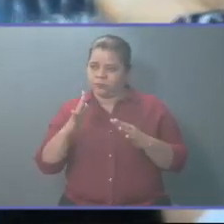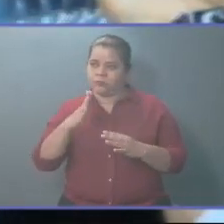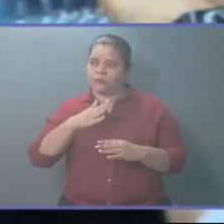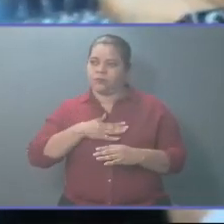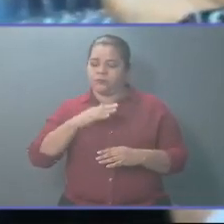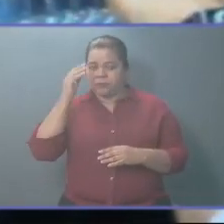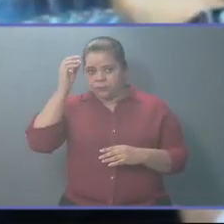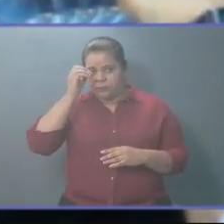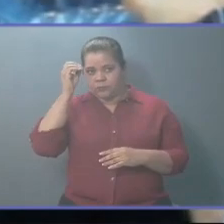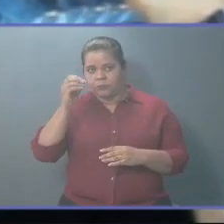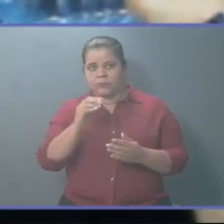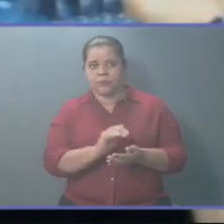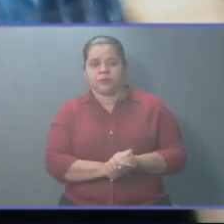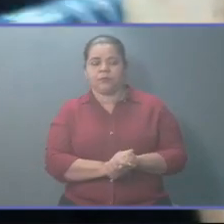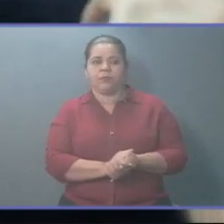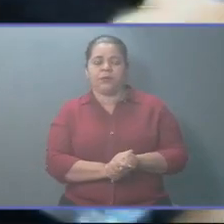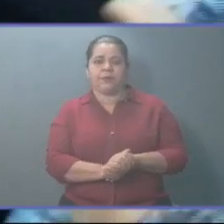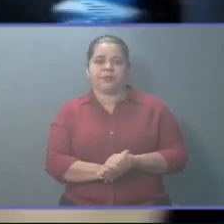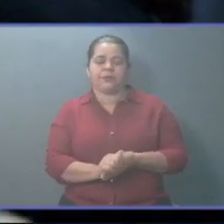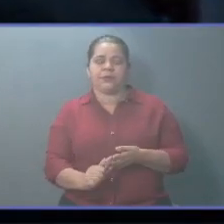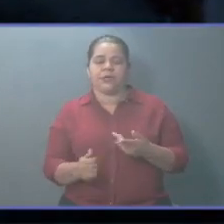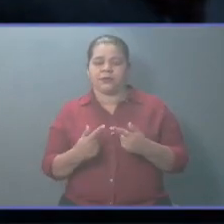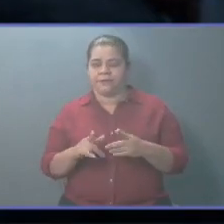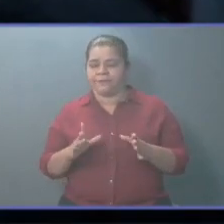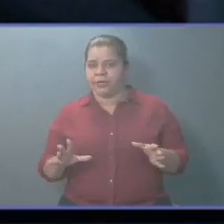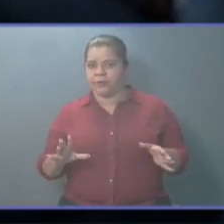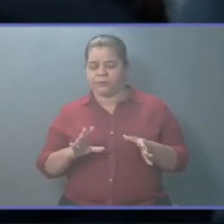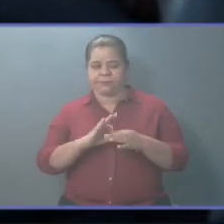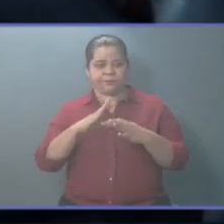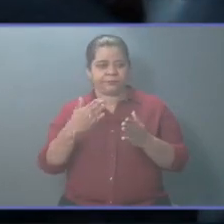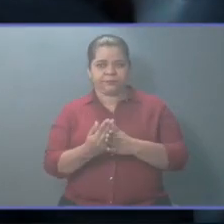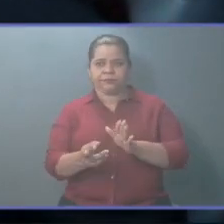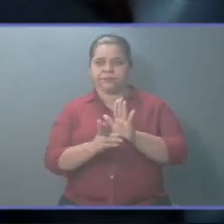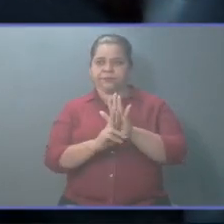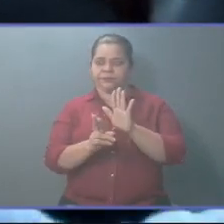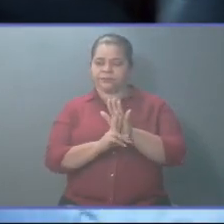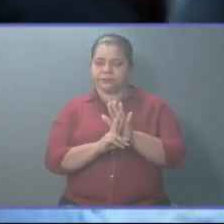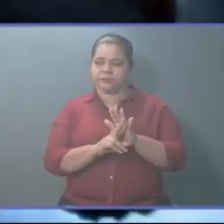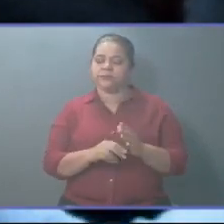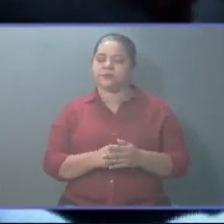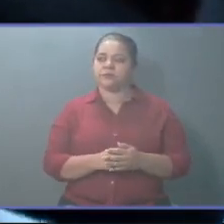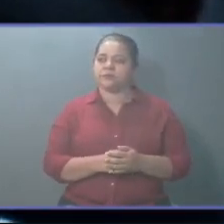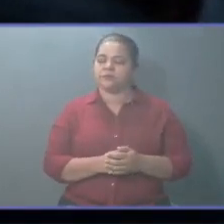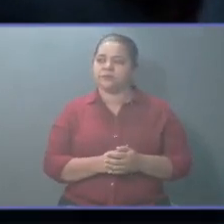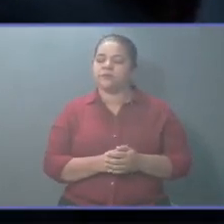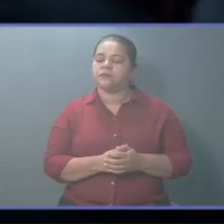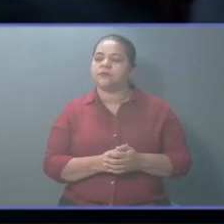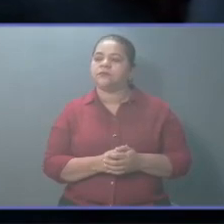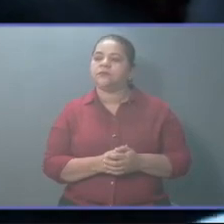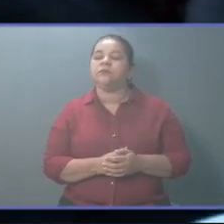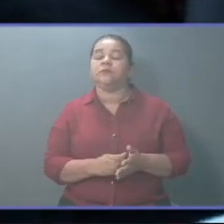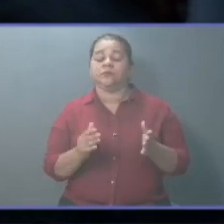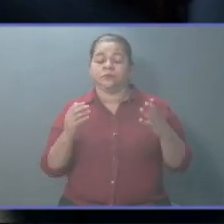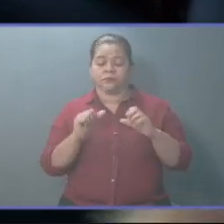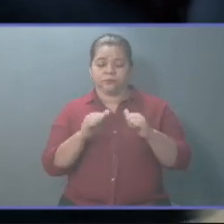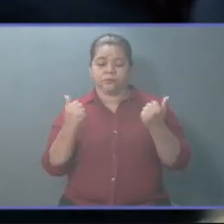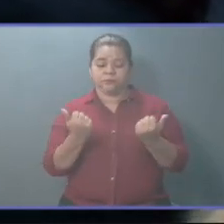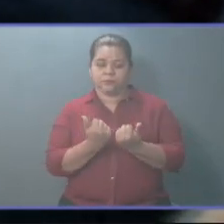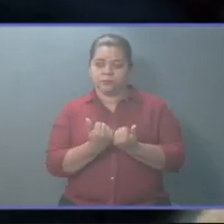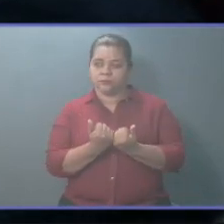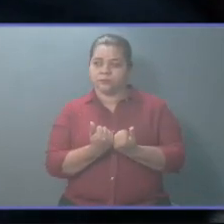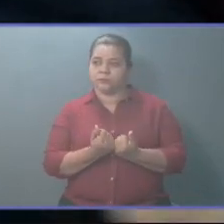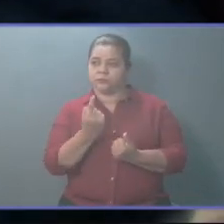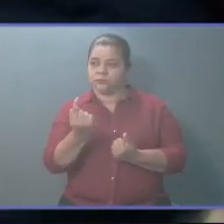criterio de aquella designación de un representante de las asociaciones